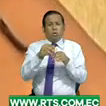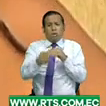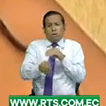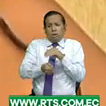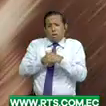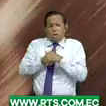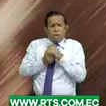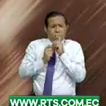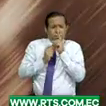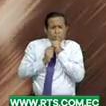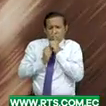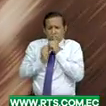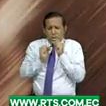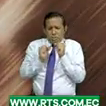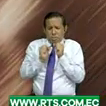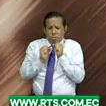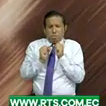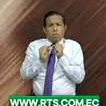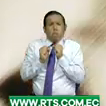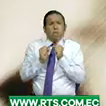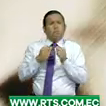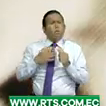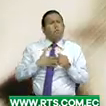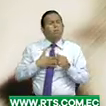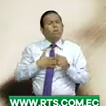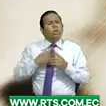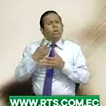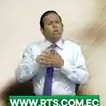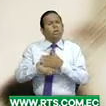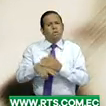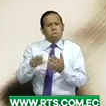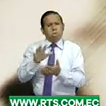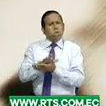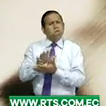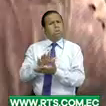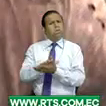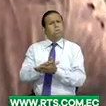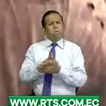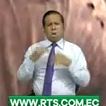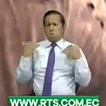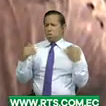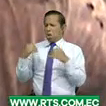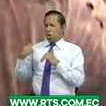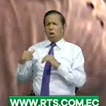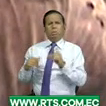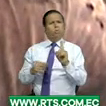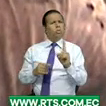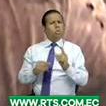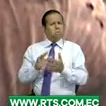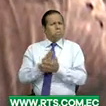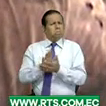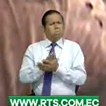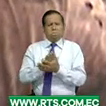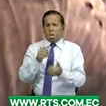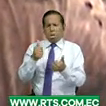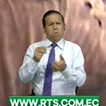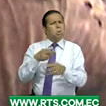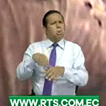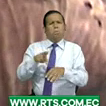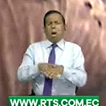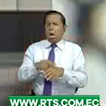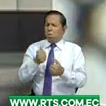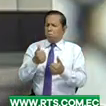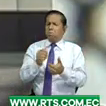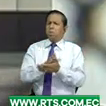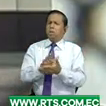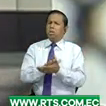colchón, llorando, tembloso. Mi hijo no es inquieto, no es imperativo, porque esa cosa se llama imperativo. No es imperativo, mi hijo es un niño